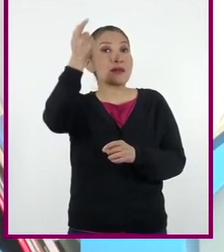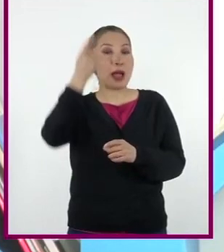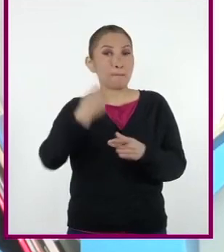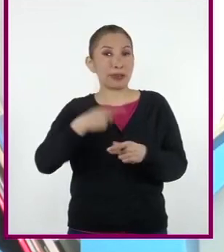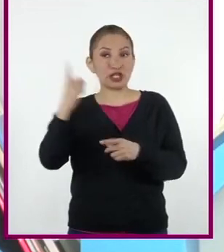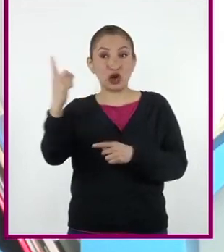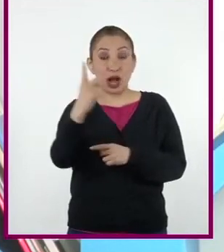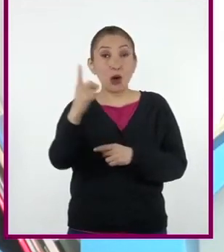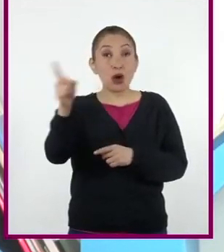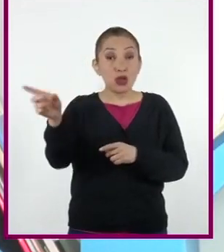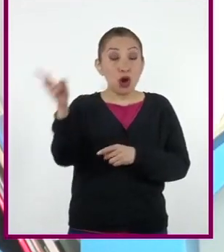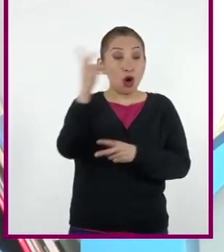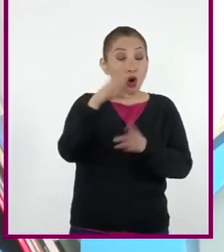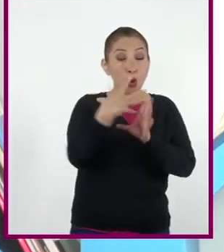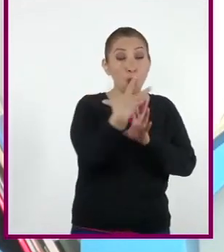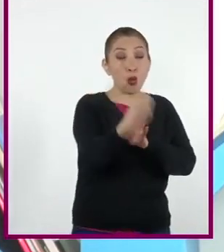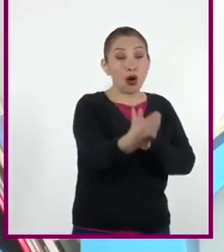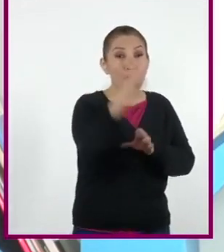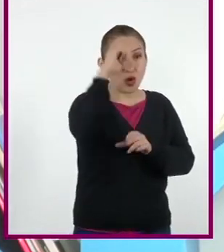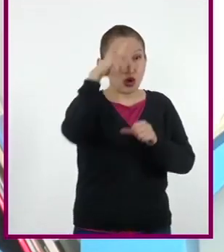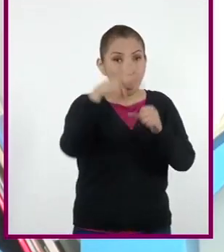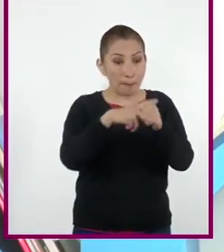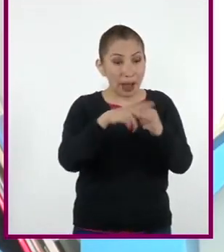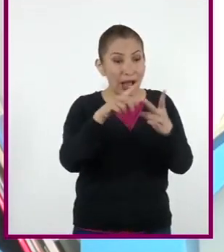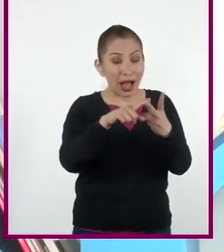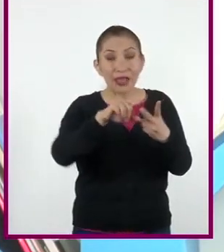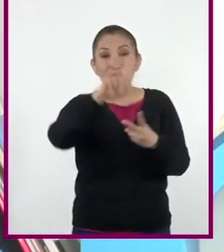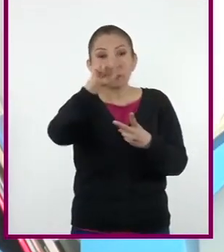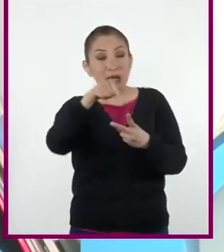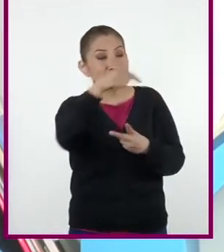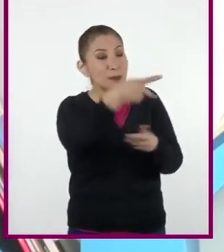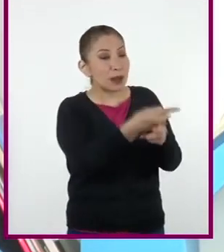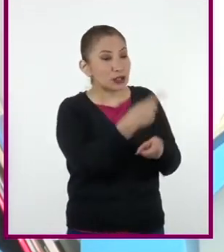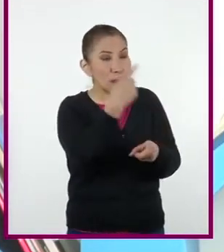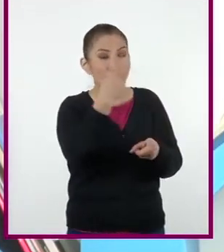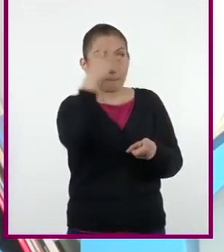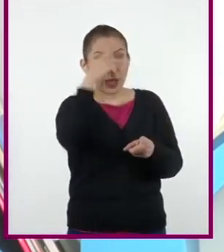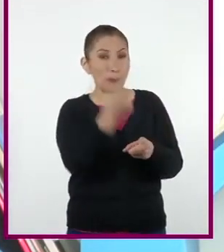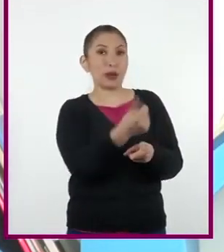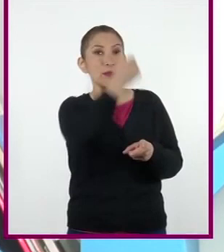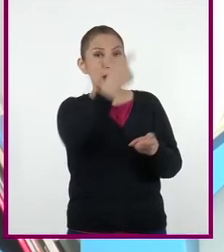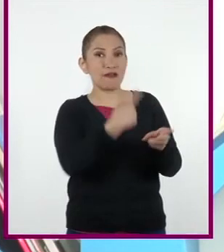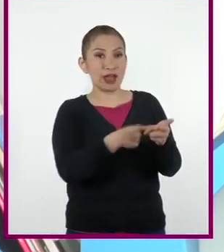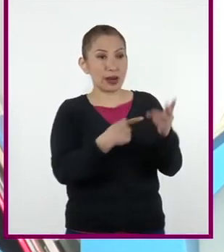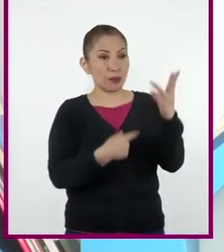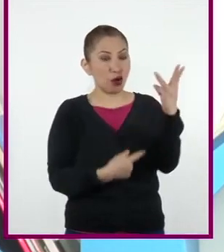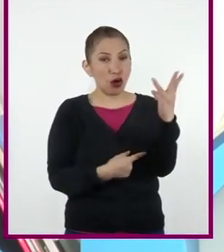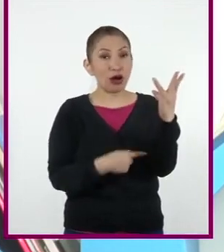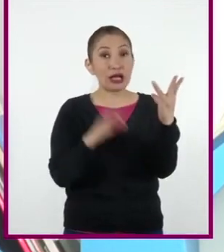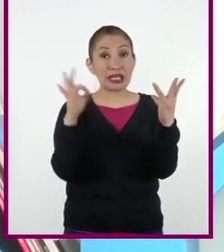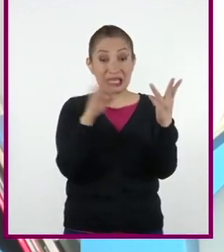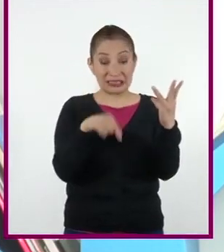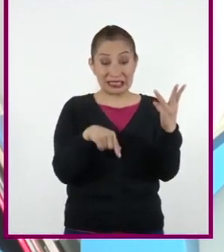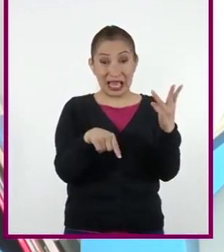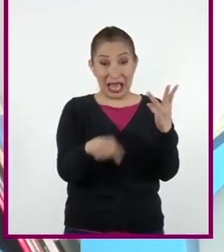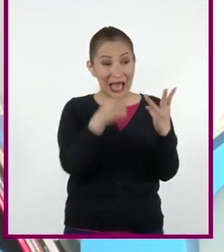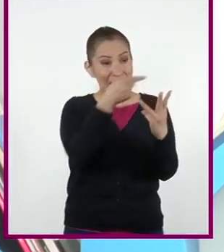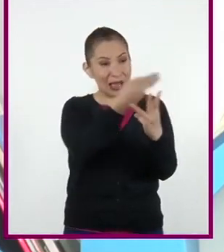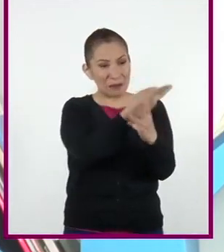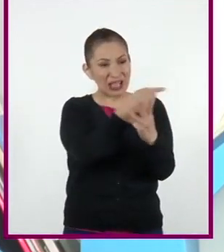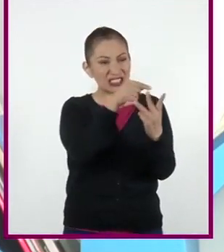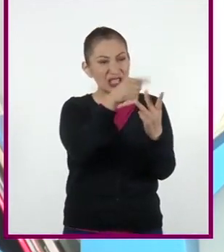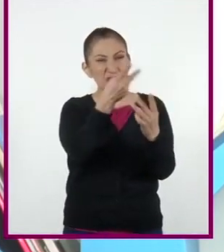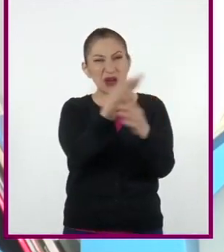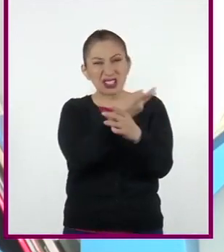que llegó el virus a Europa, el primer caso en México y esperemos que pronto tengamos en esta serie de